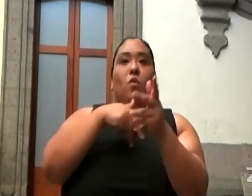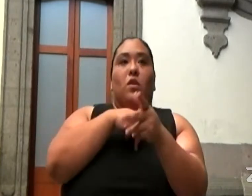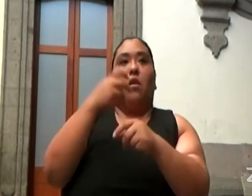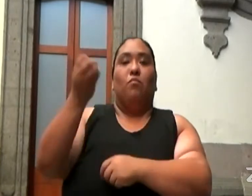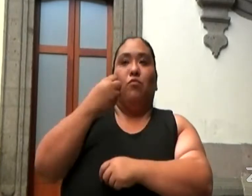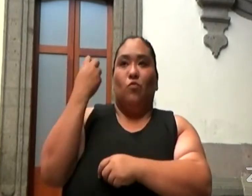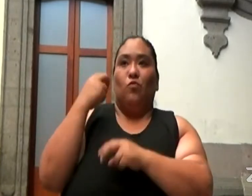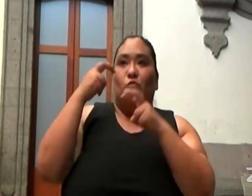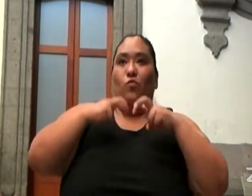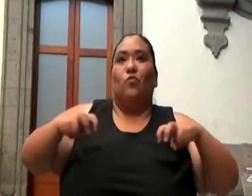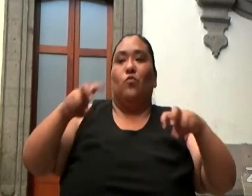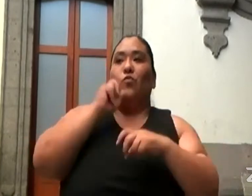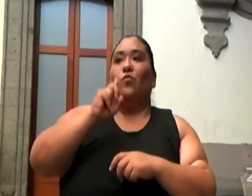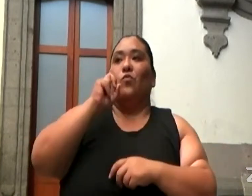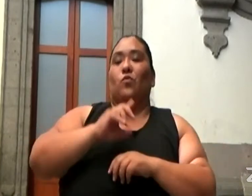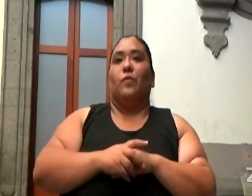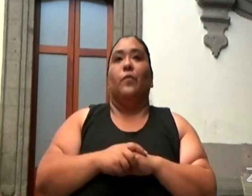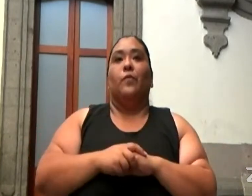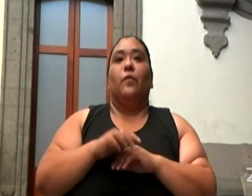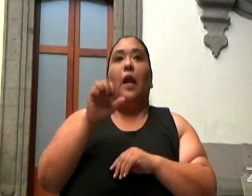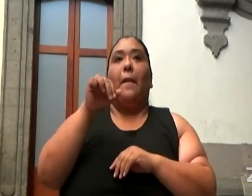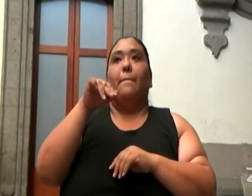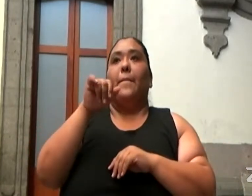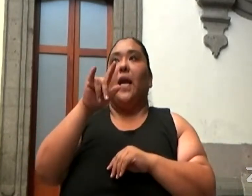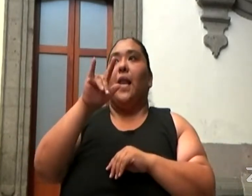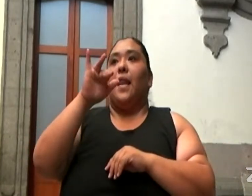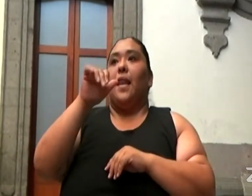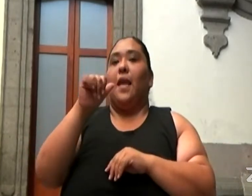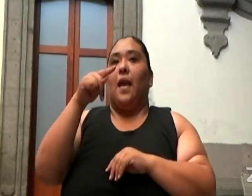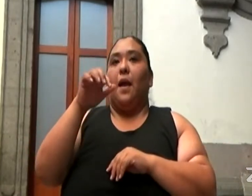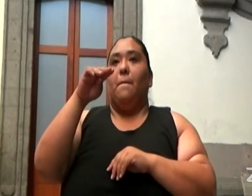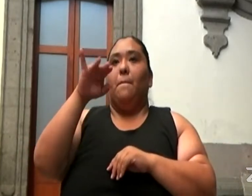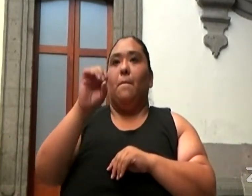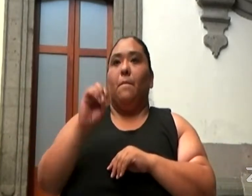ponentes. Amalia Gamio.